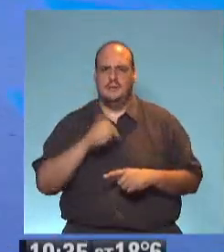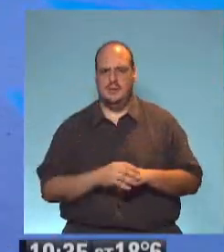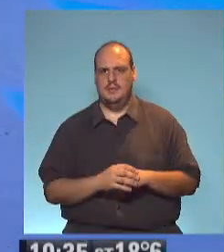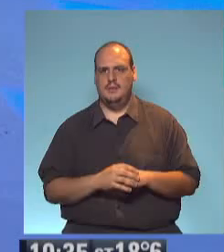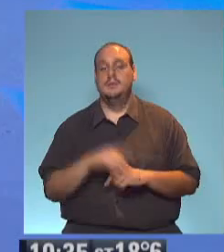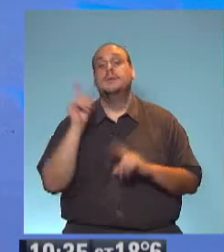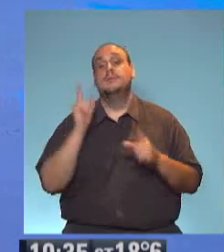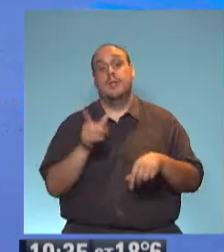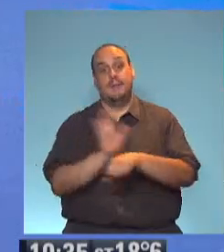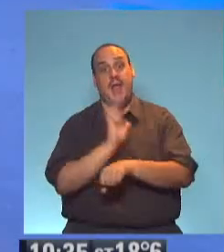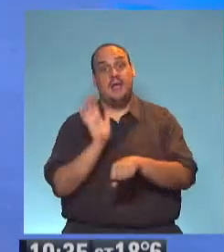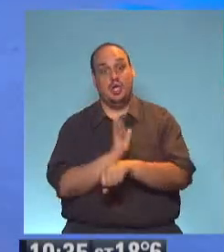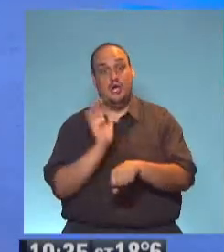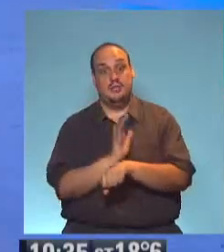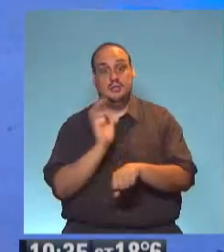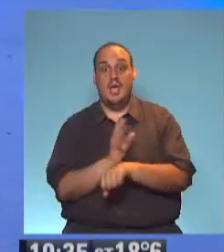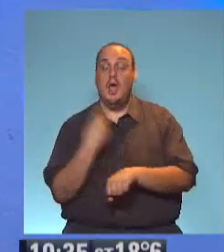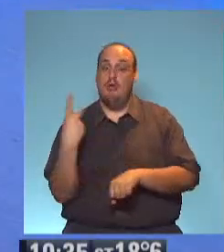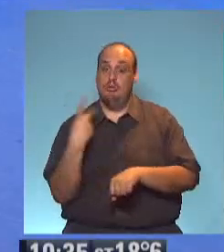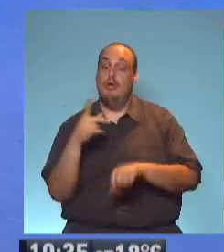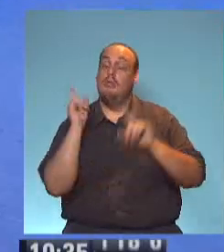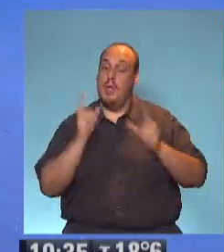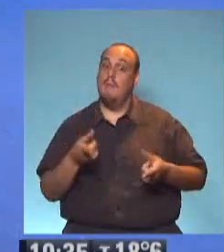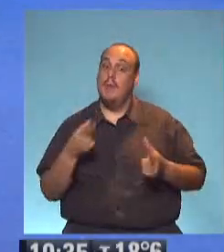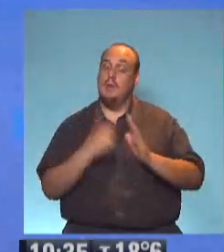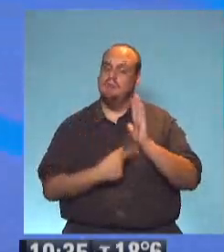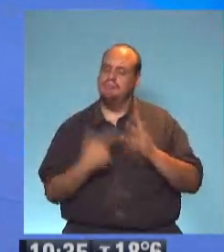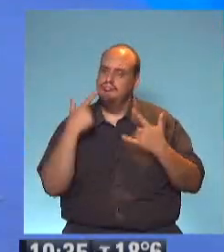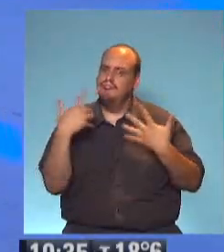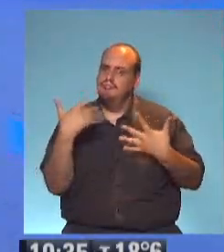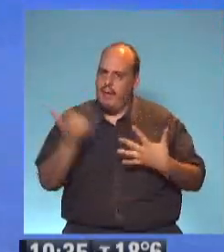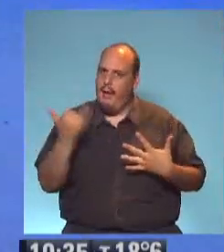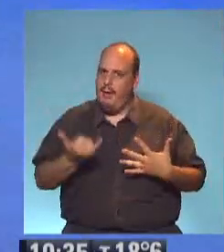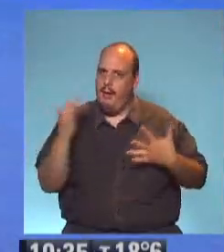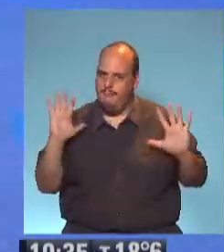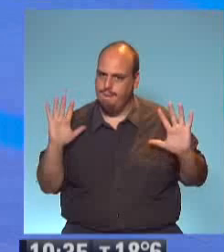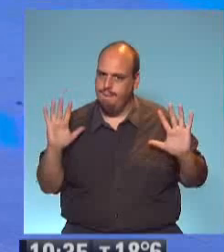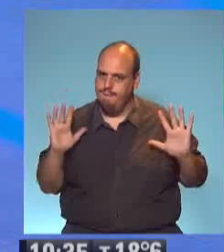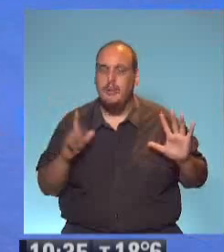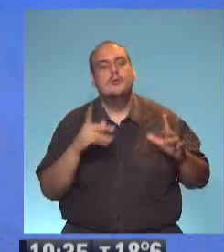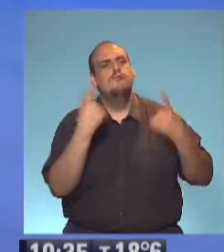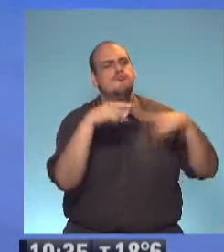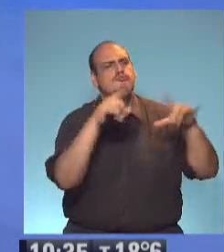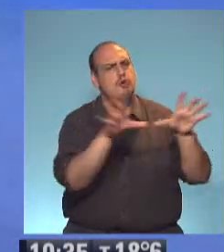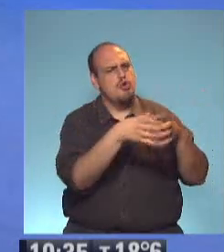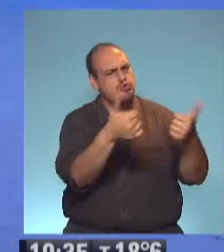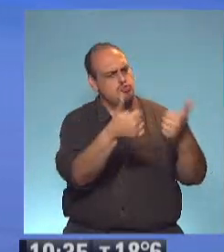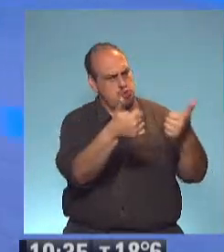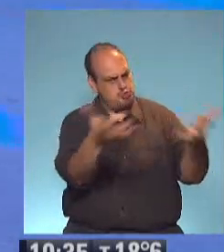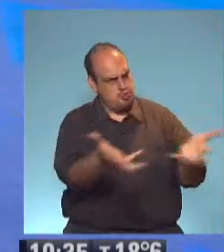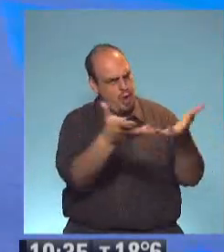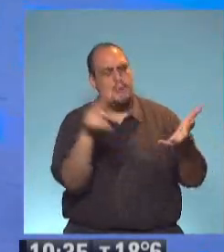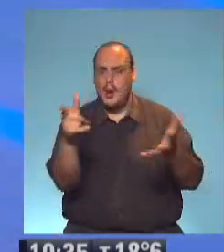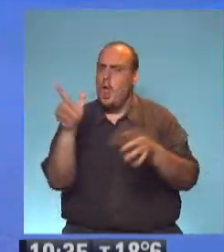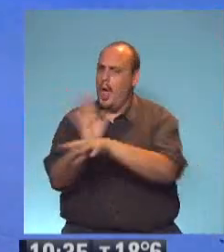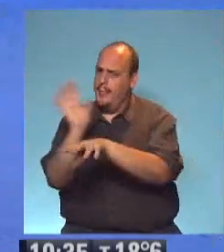Los actores, ¿eh? Los actores también tenemos lo nuestro, ¿o no? ¿Eh? Los actores, los músicos son fantásticos, pero los actores también tenemos